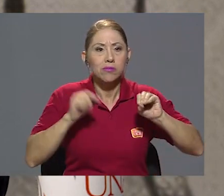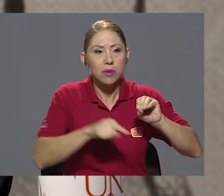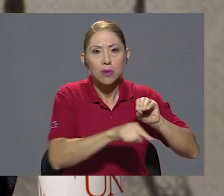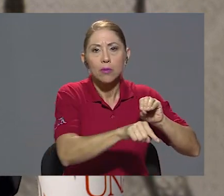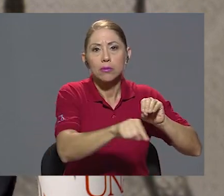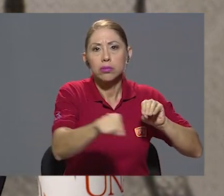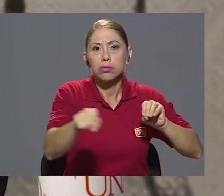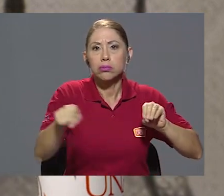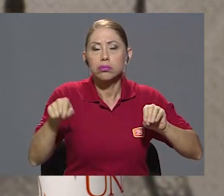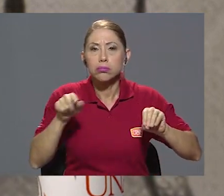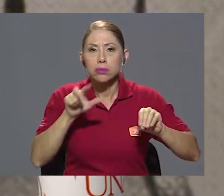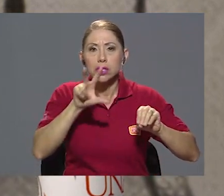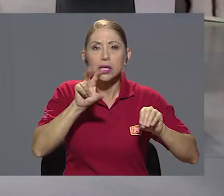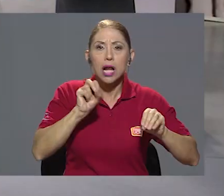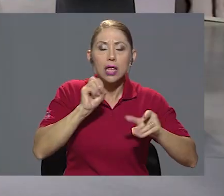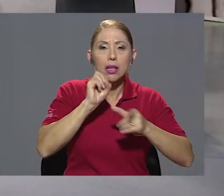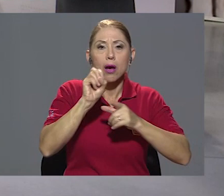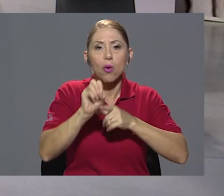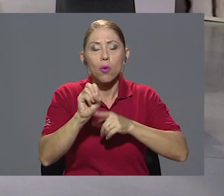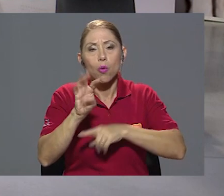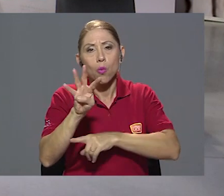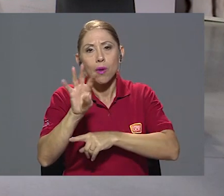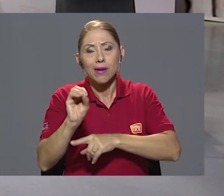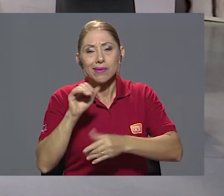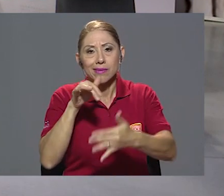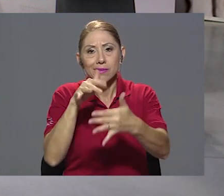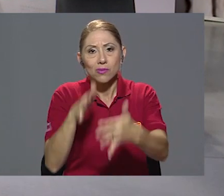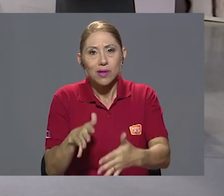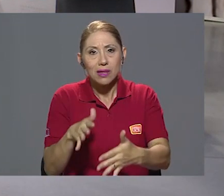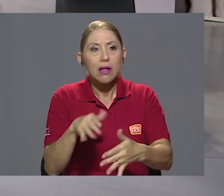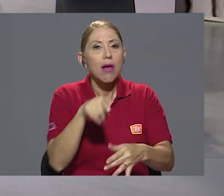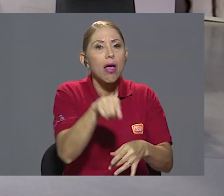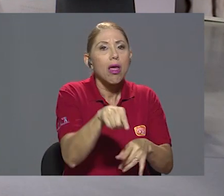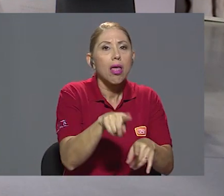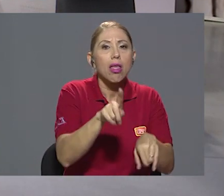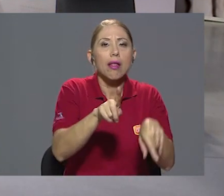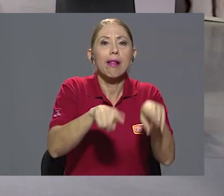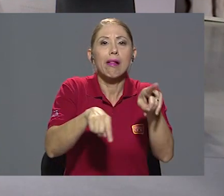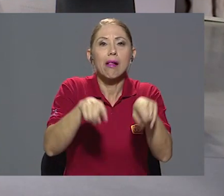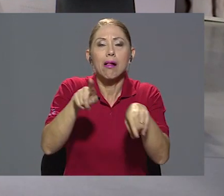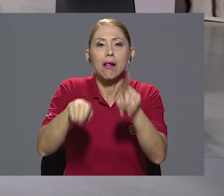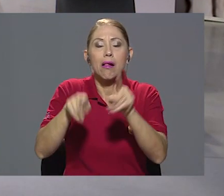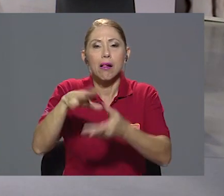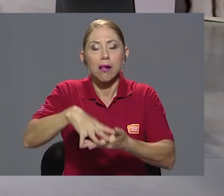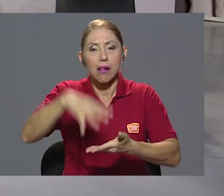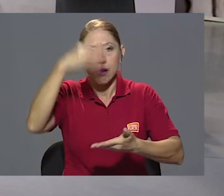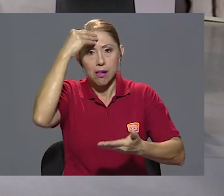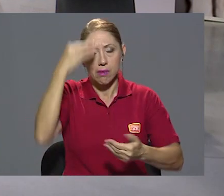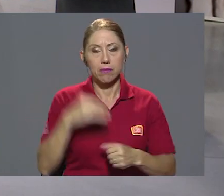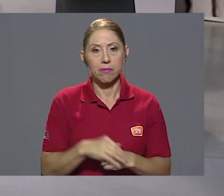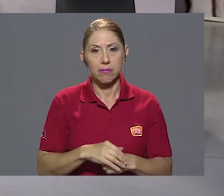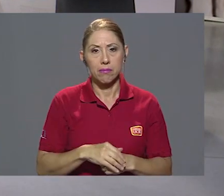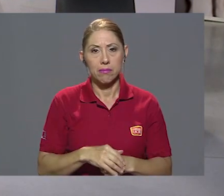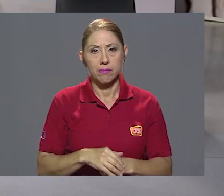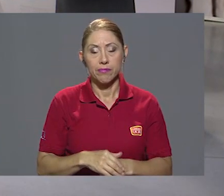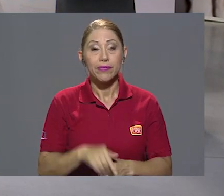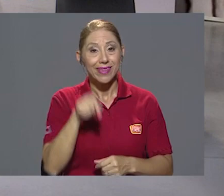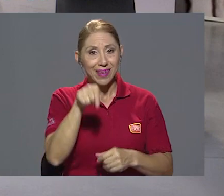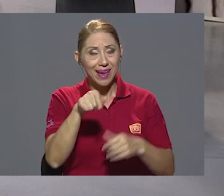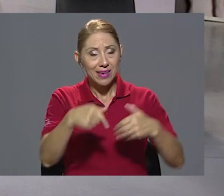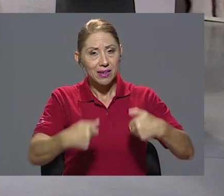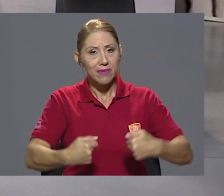30, 40 estudiantes en donde hay diferentes formas de aprendizaje? Yo creo que ahí el